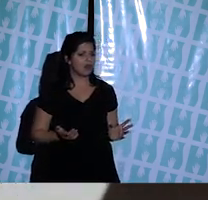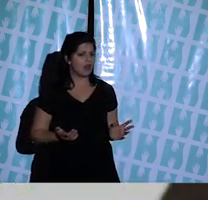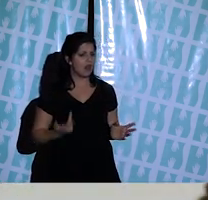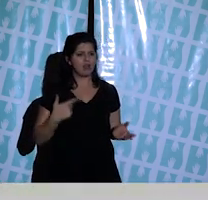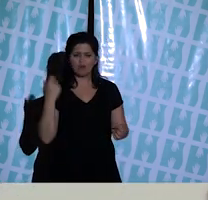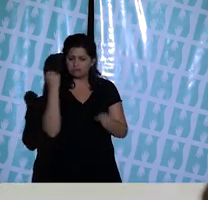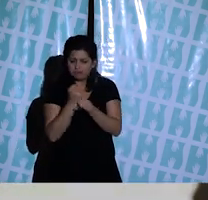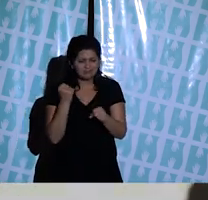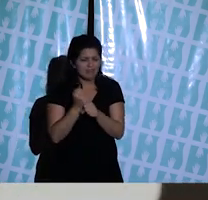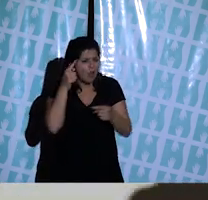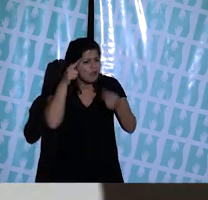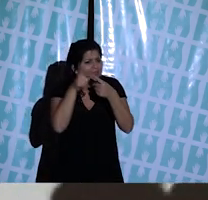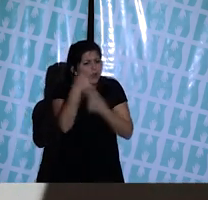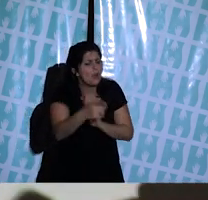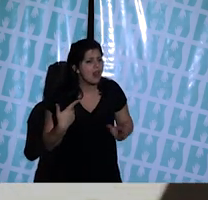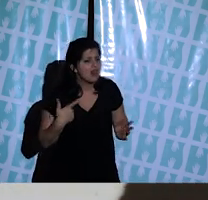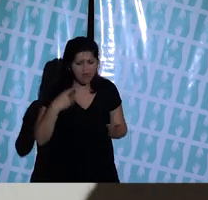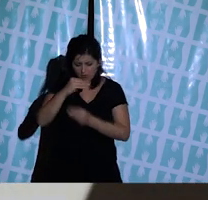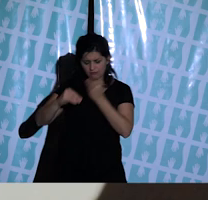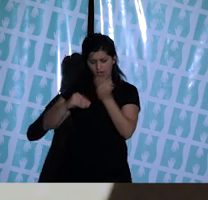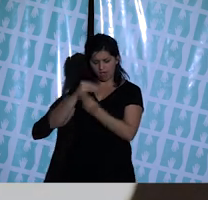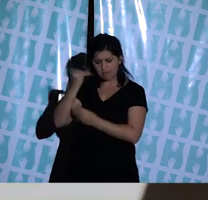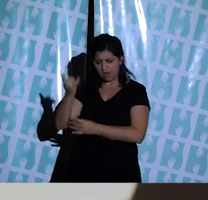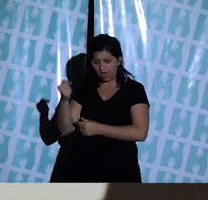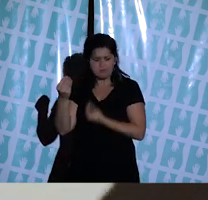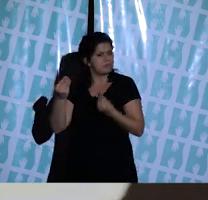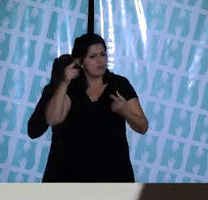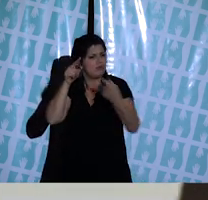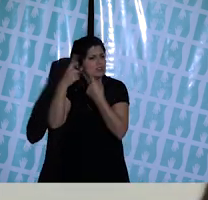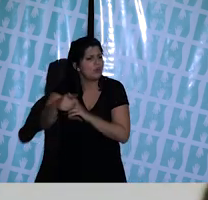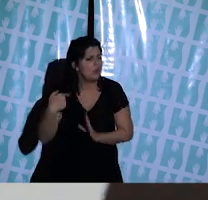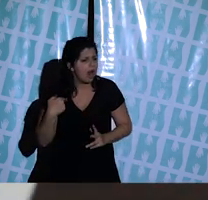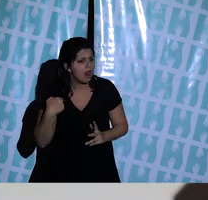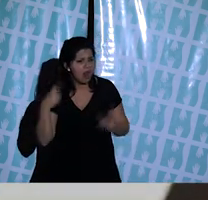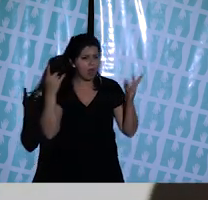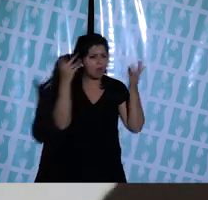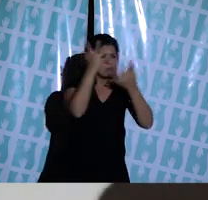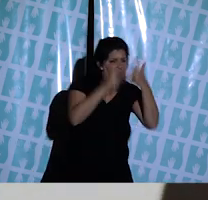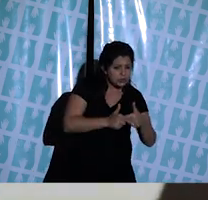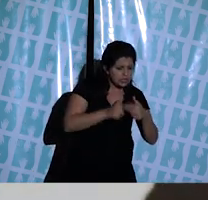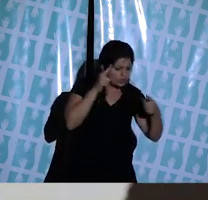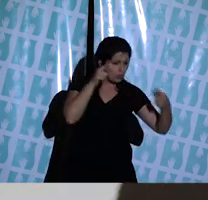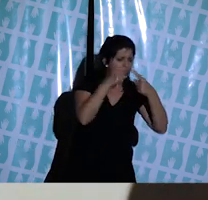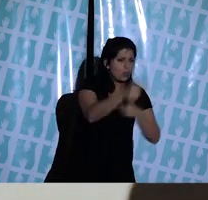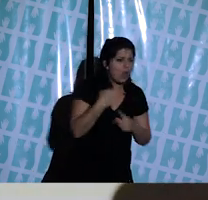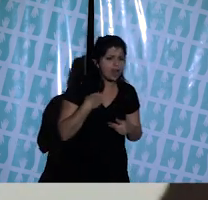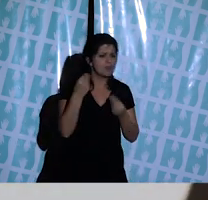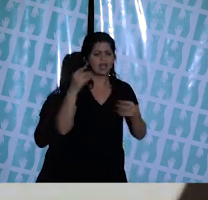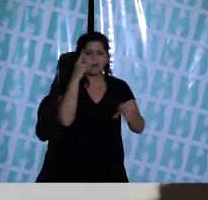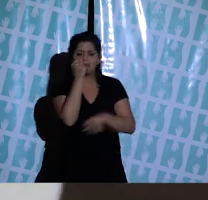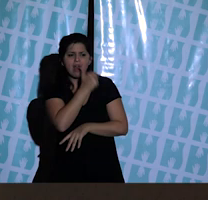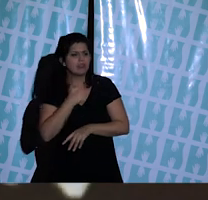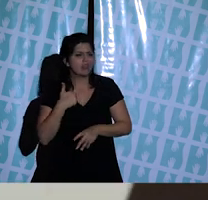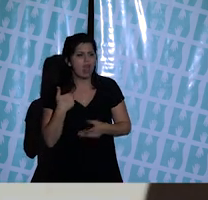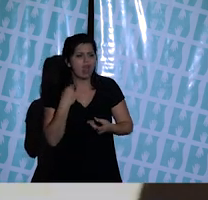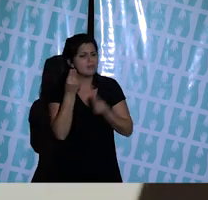¿Para qué? ¿Para qué tengo una familia? ¿Para qué tengo un proyecto? ¿Para qué soy padre? ¿Para qué soy terapeuta? ¿Para qué soy